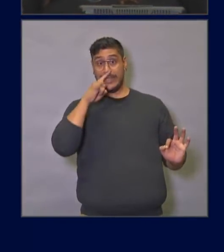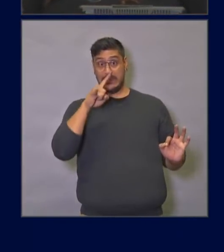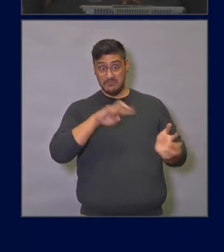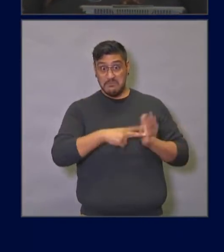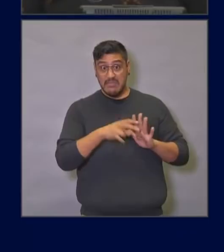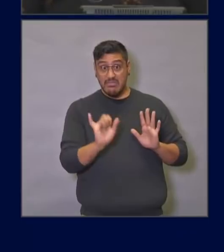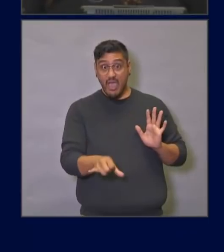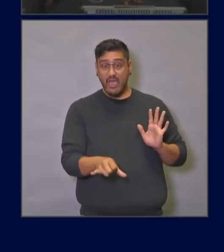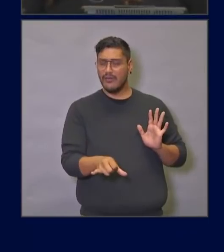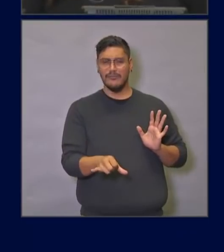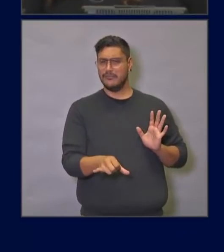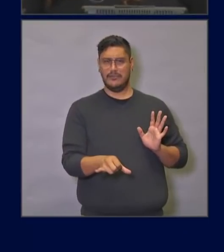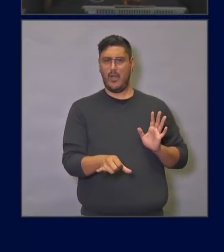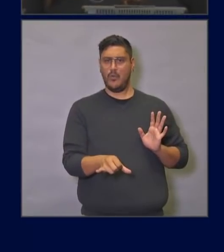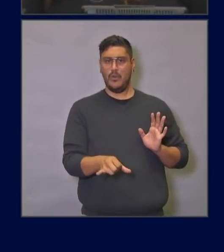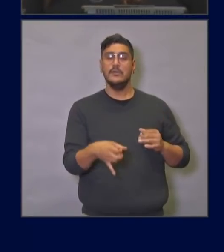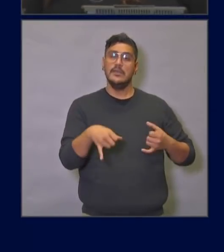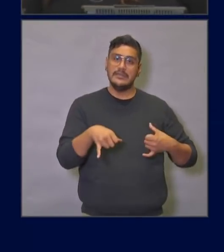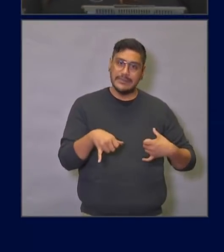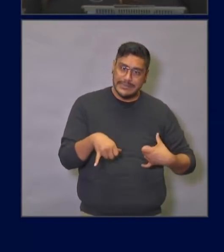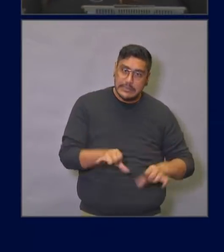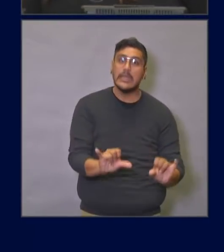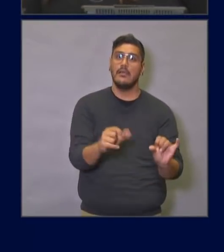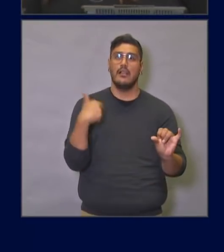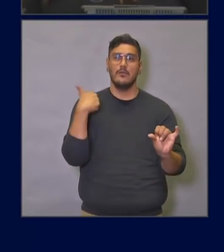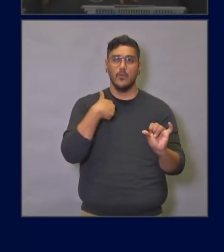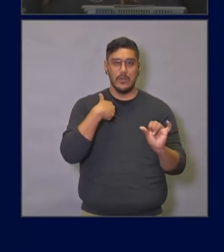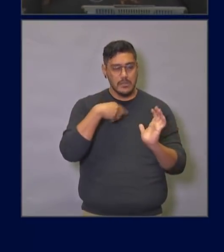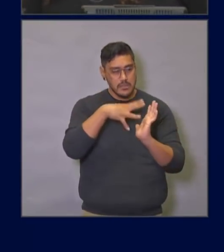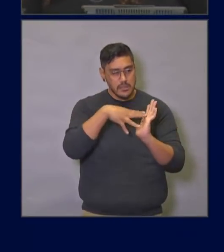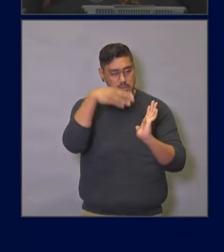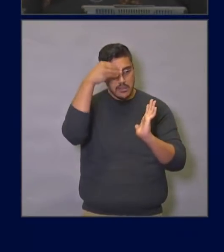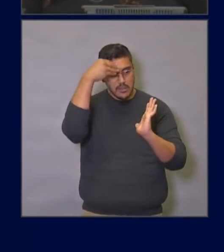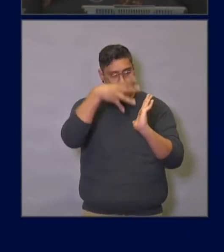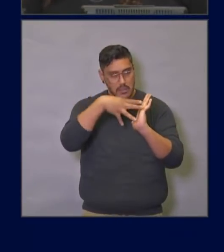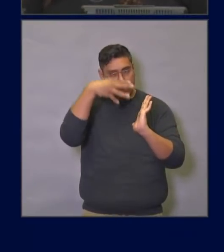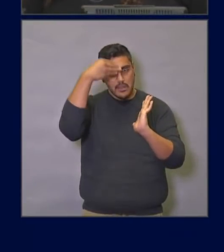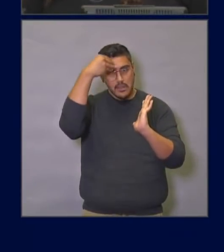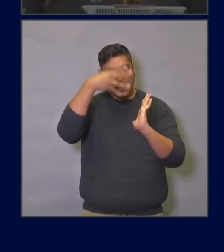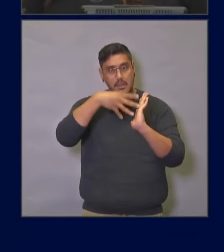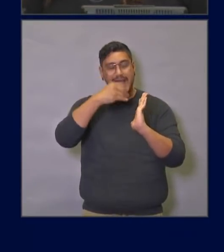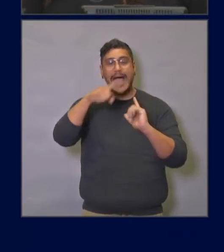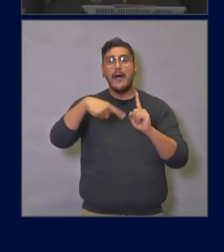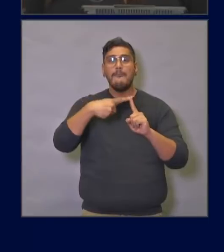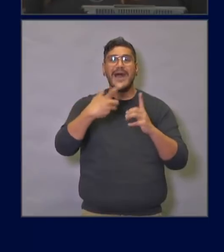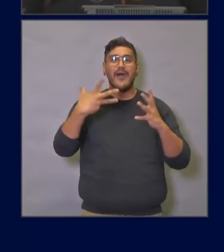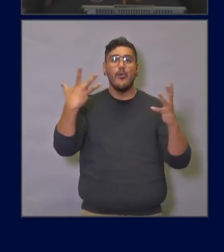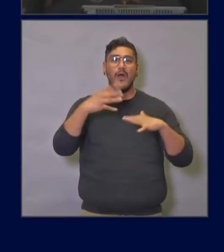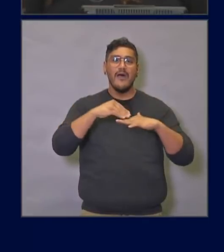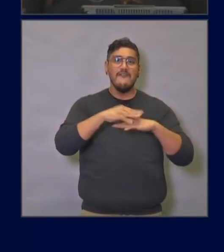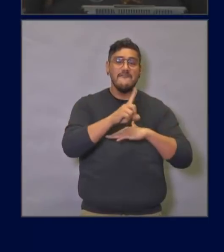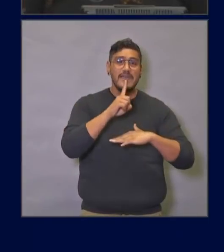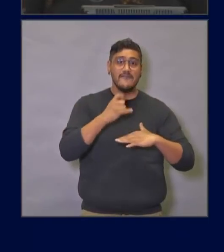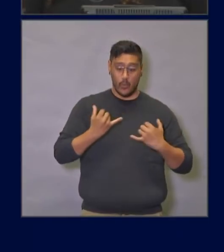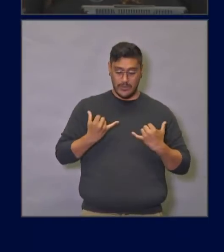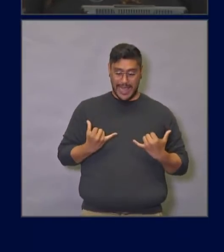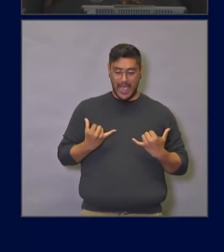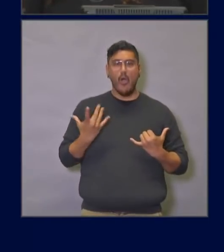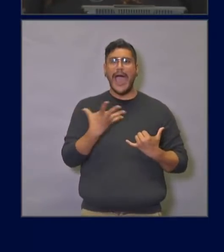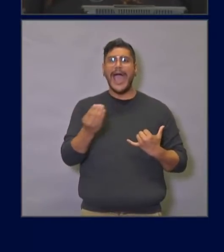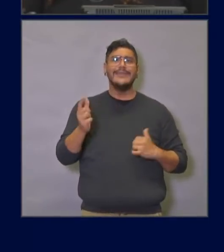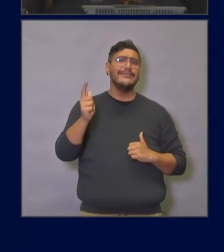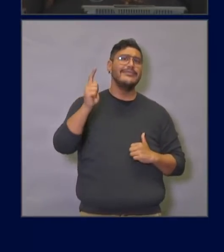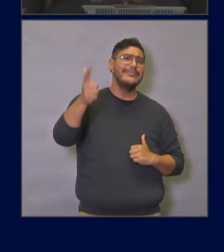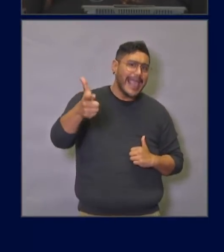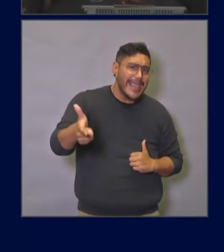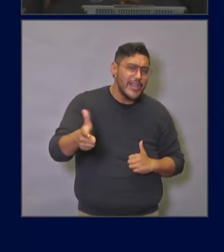niños, y todavía tenemos mucho que aprender sobre los impactos a corto y a largo plazo de este virus. En